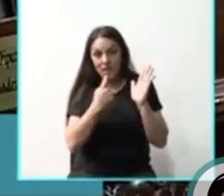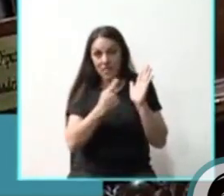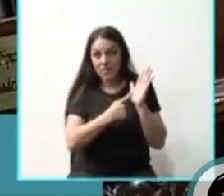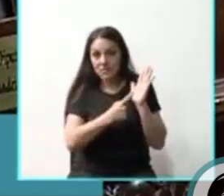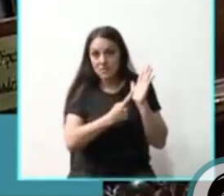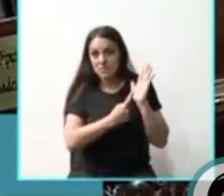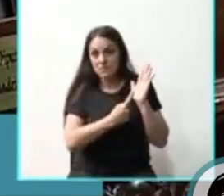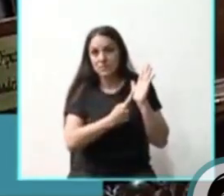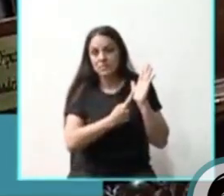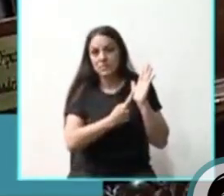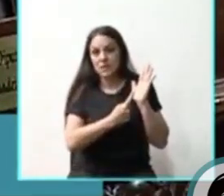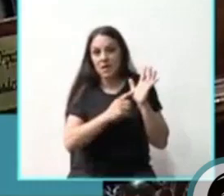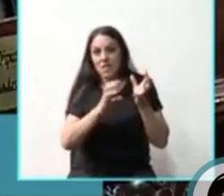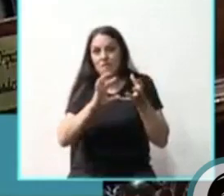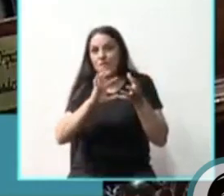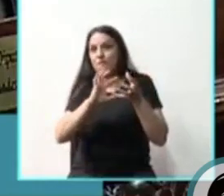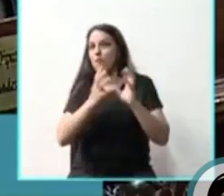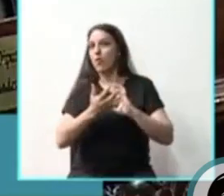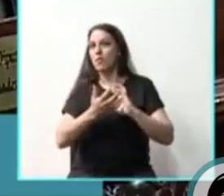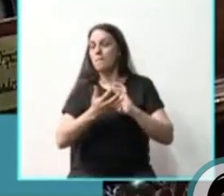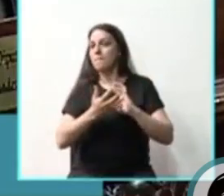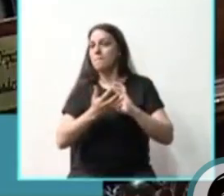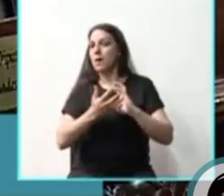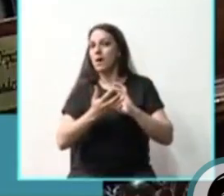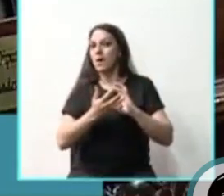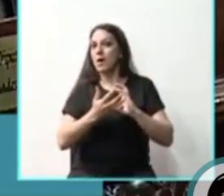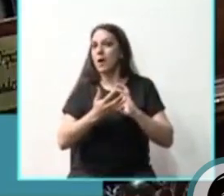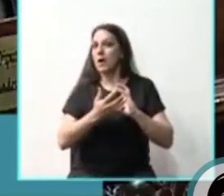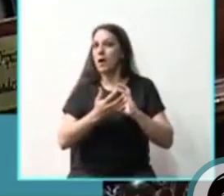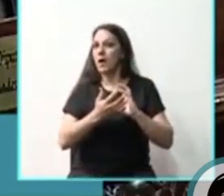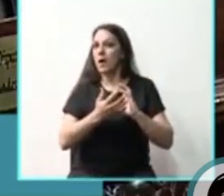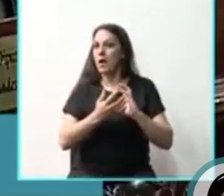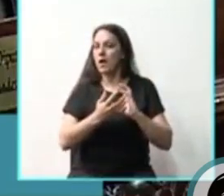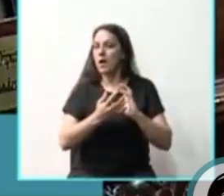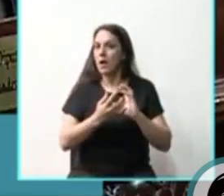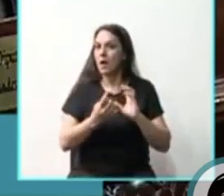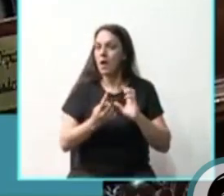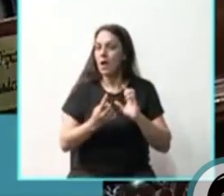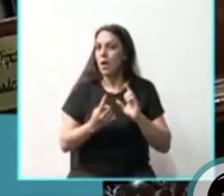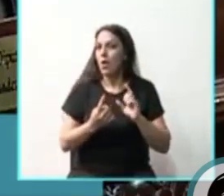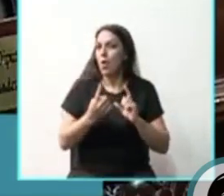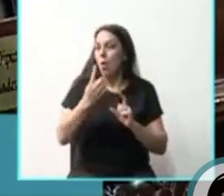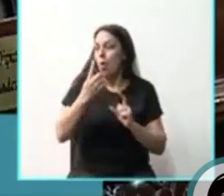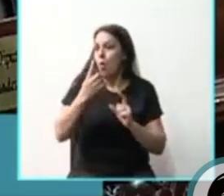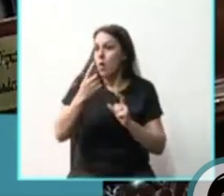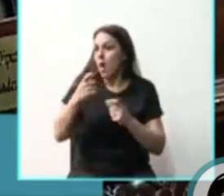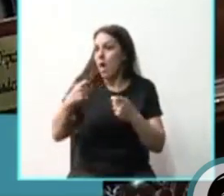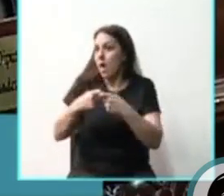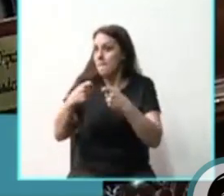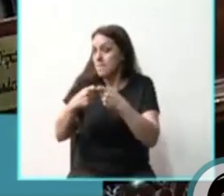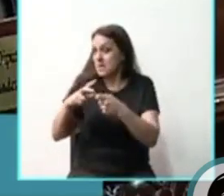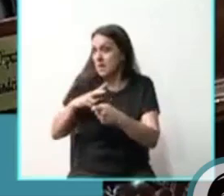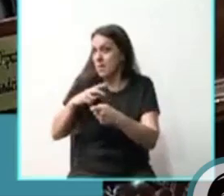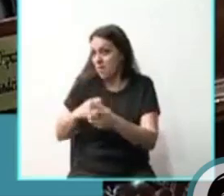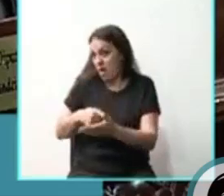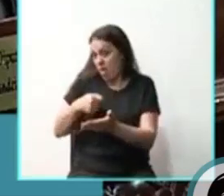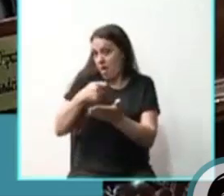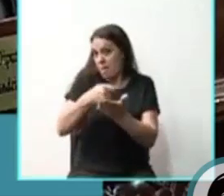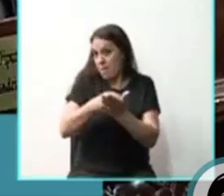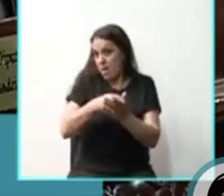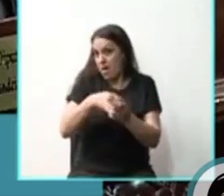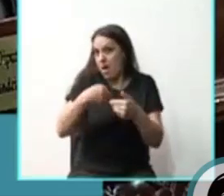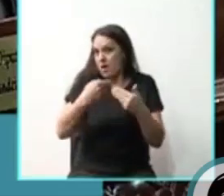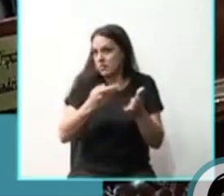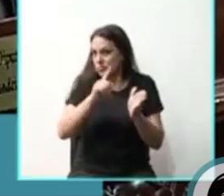es un mecanismo donde una constructora paga y se modifican las